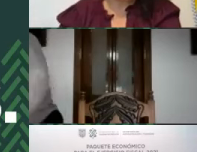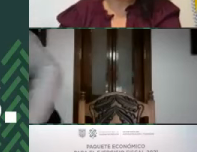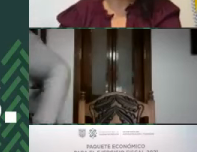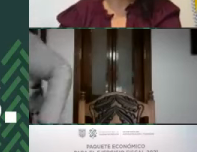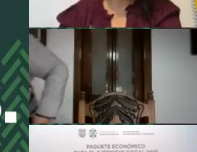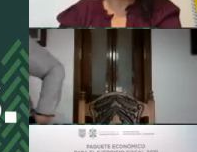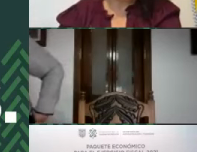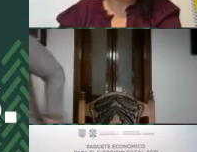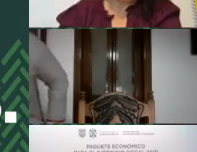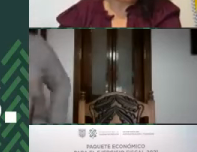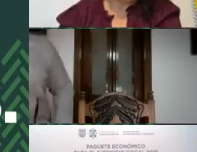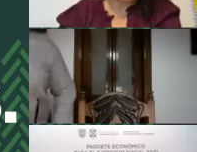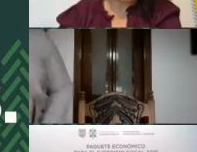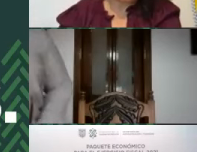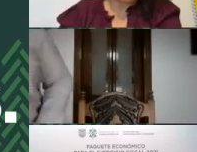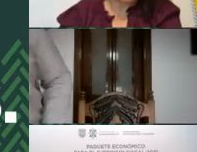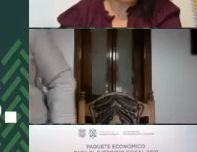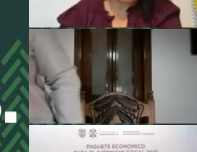en su conjunto.